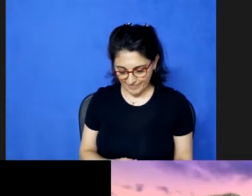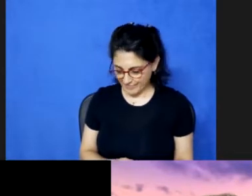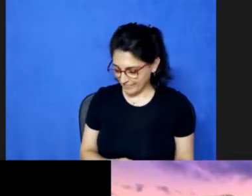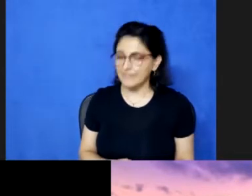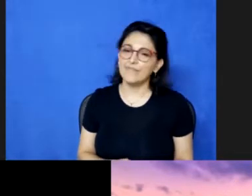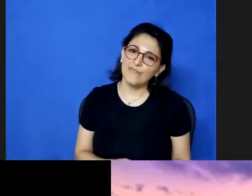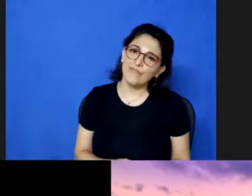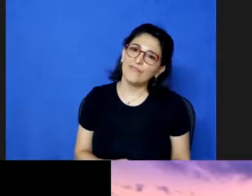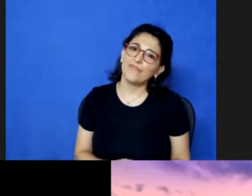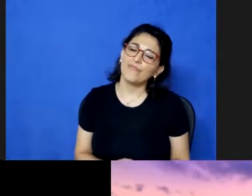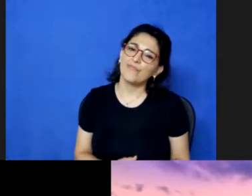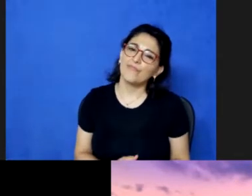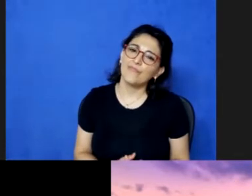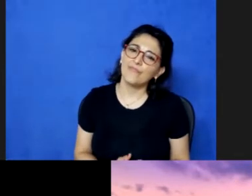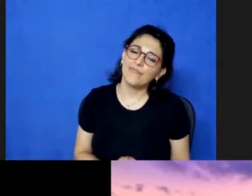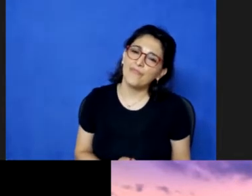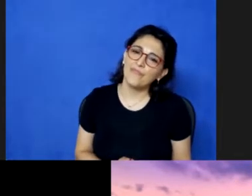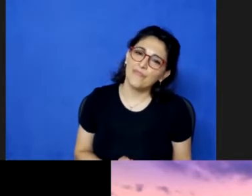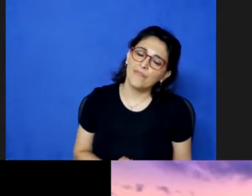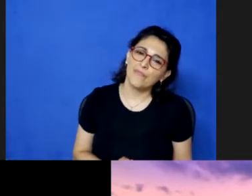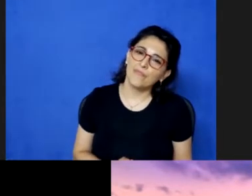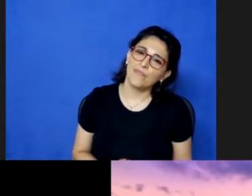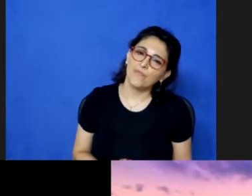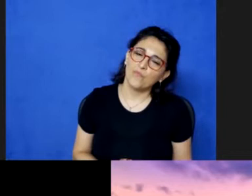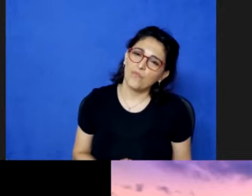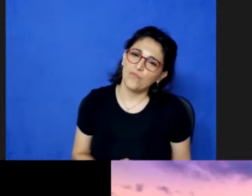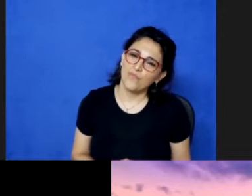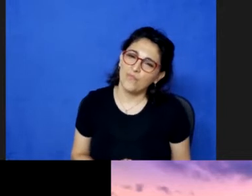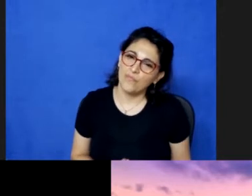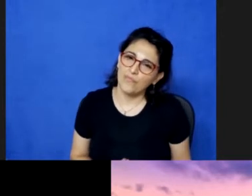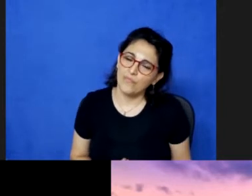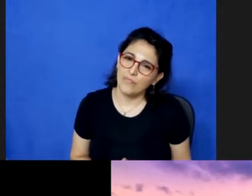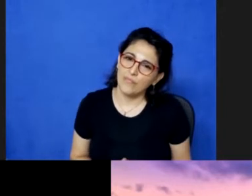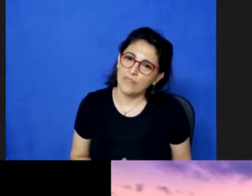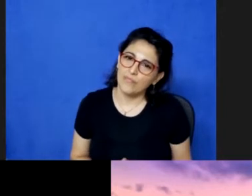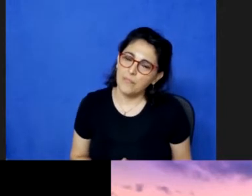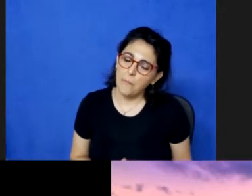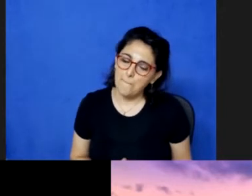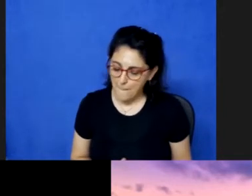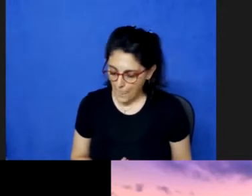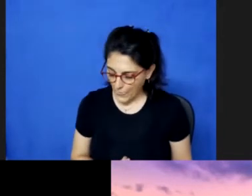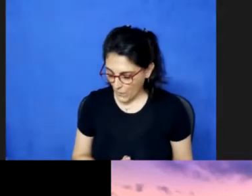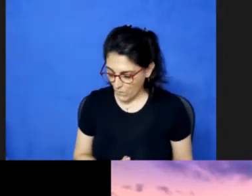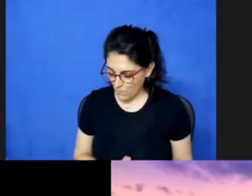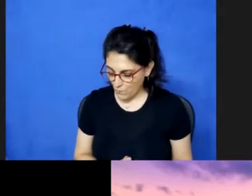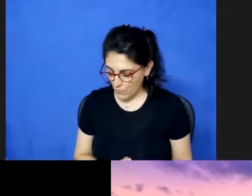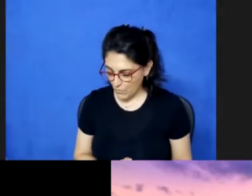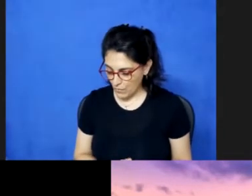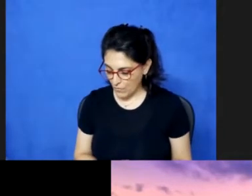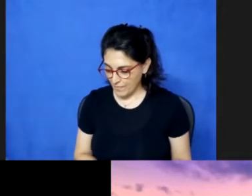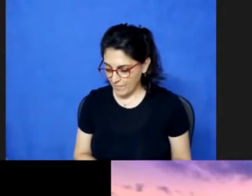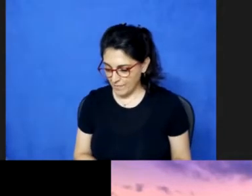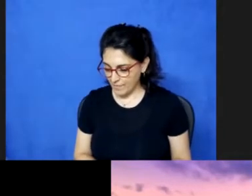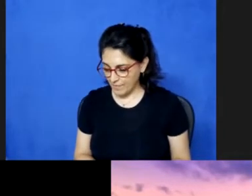que cotidianamente hacemos nos tapan la realidad, nos tapan las cosas, y a veces es difícil